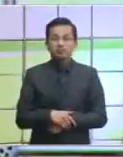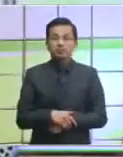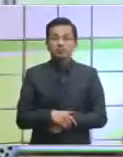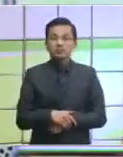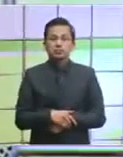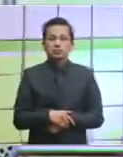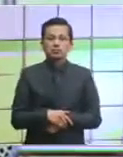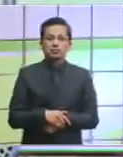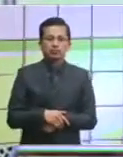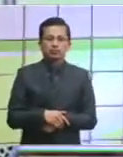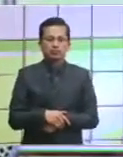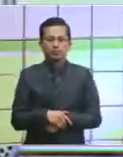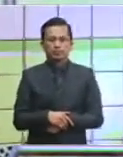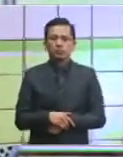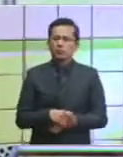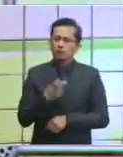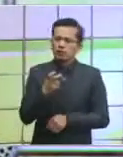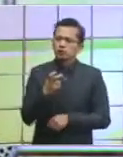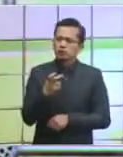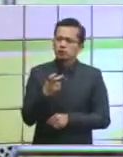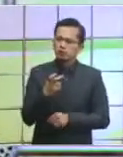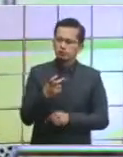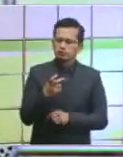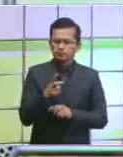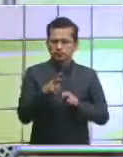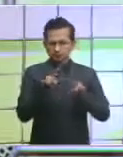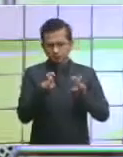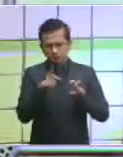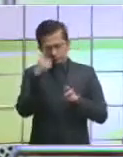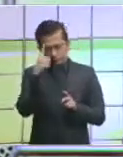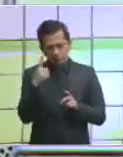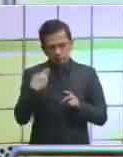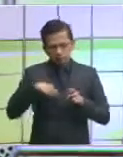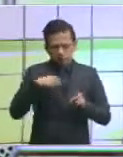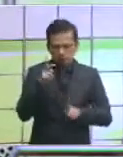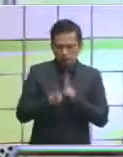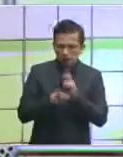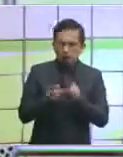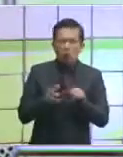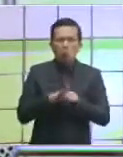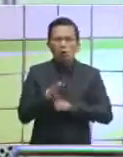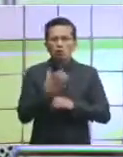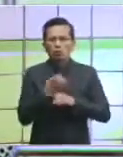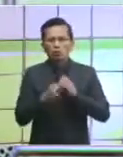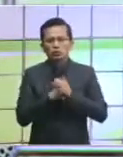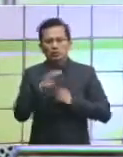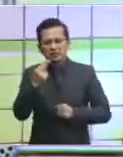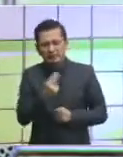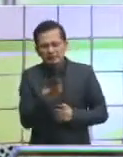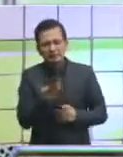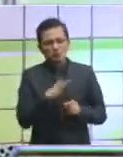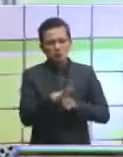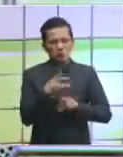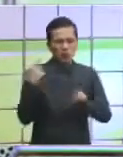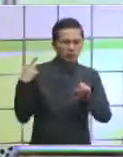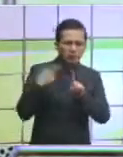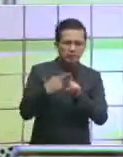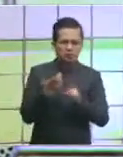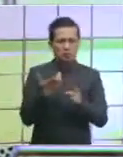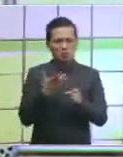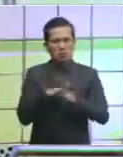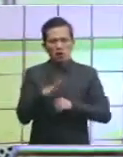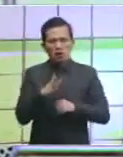se habló sobre la necesidad los objetivos y las ventajas de una justicia abierta en